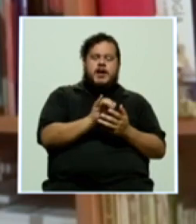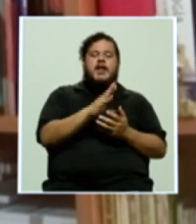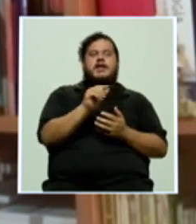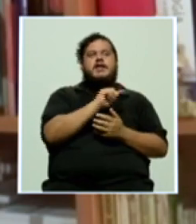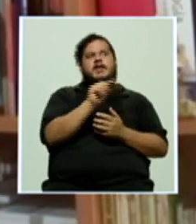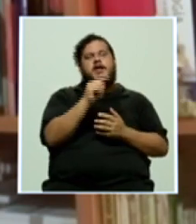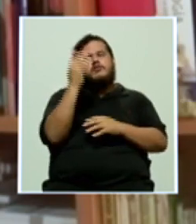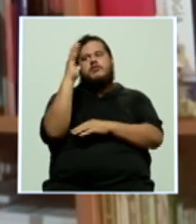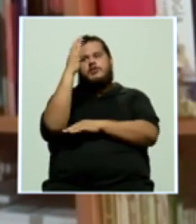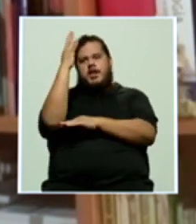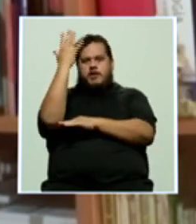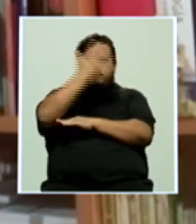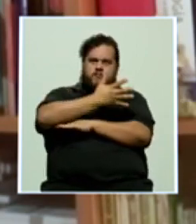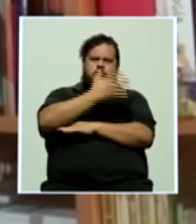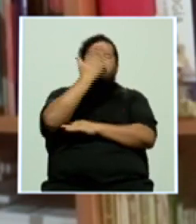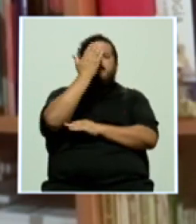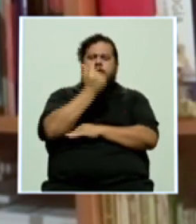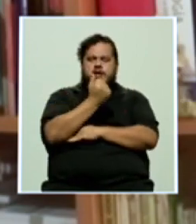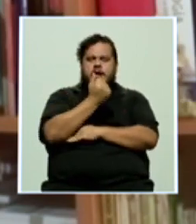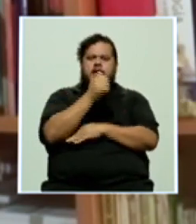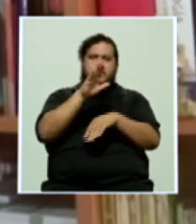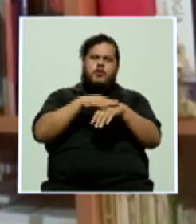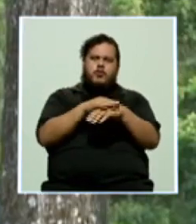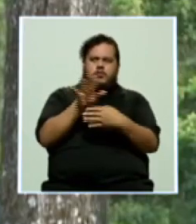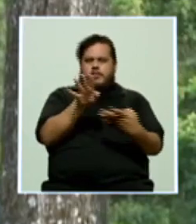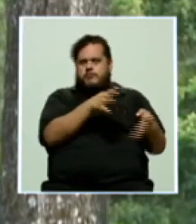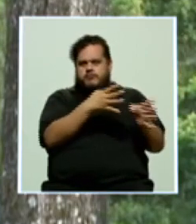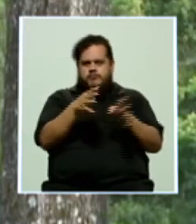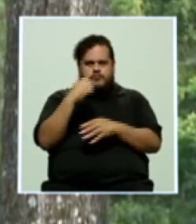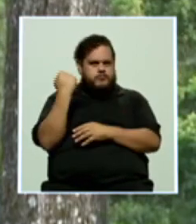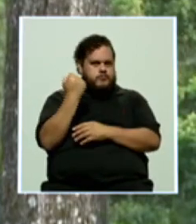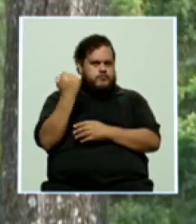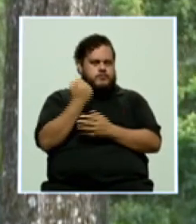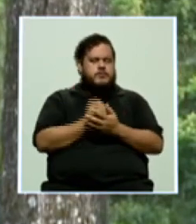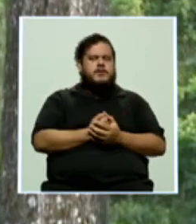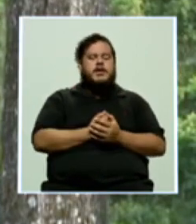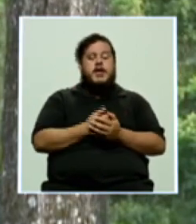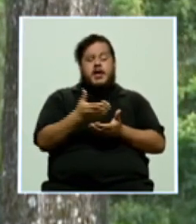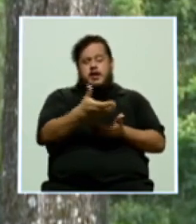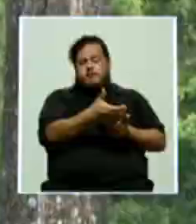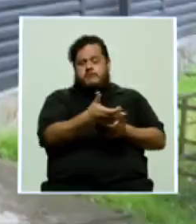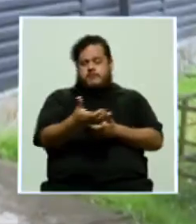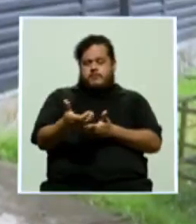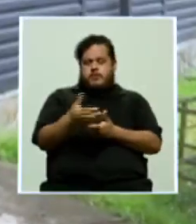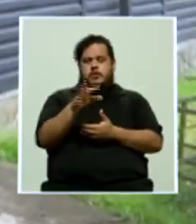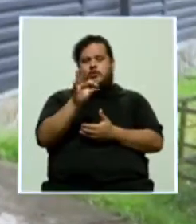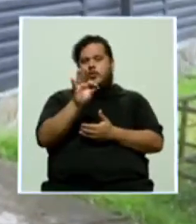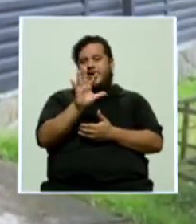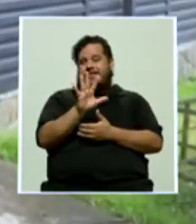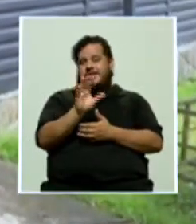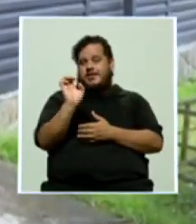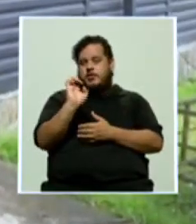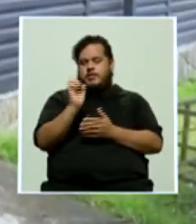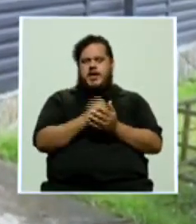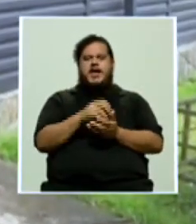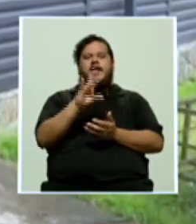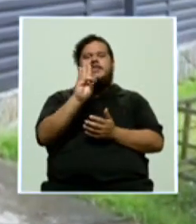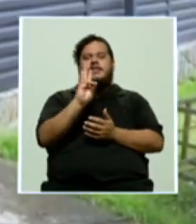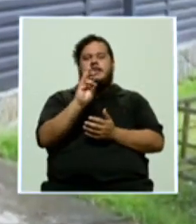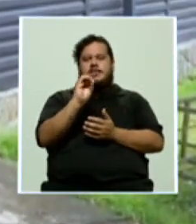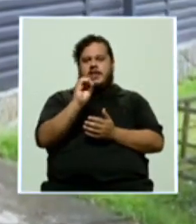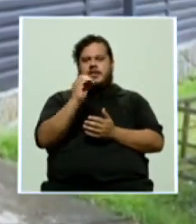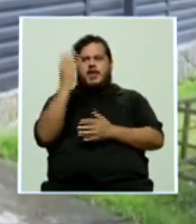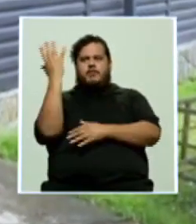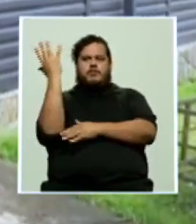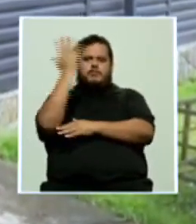árboles han caído por los fuertes vientos en ambas zonas. El Cuerpo de Bomberos atendió 95 emergencias, 70 por caída de